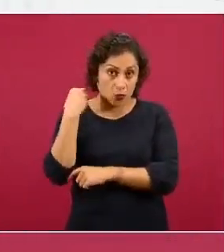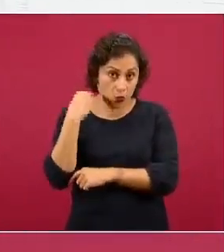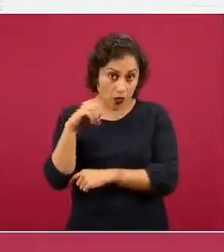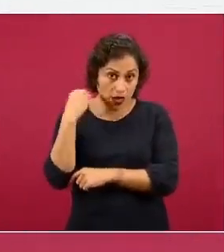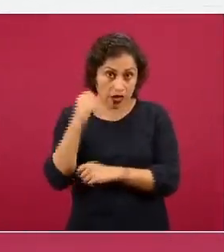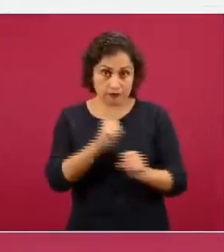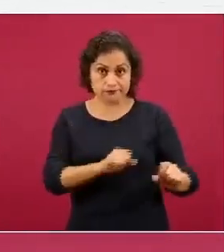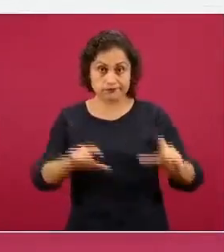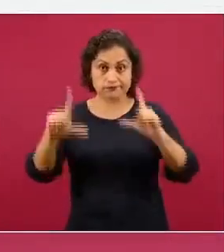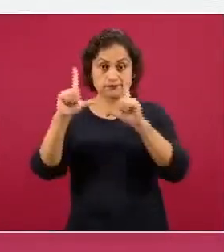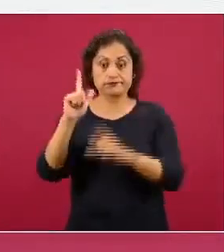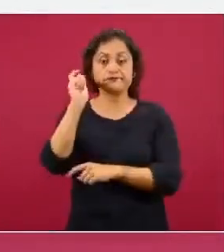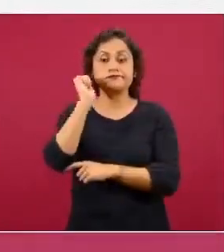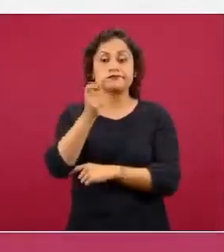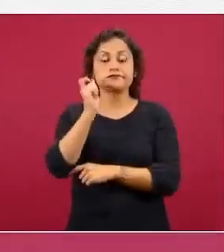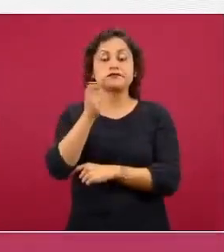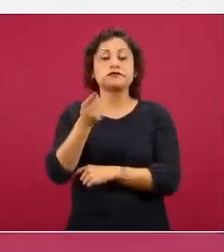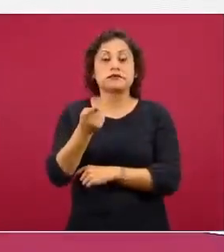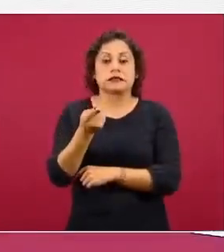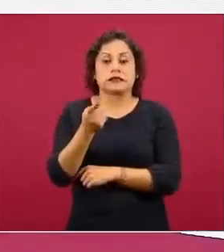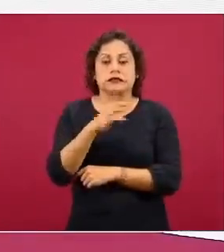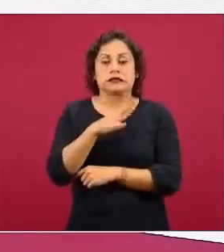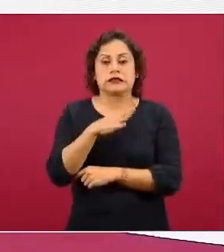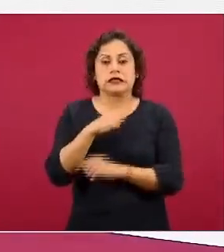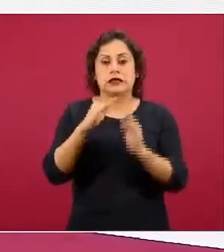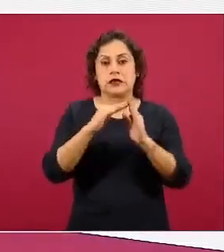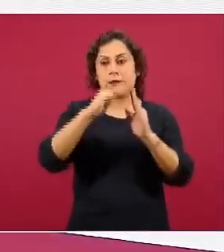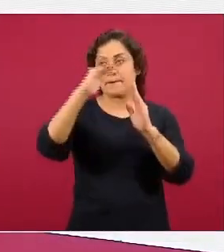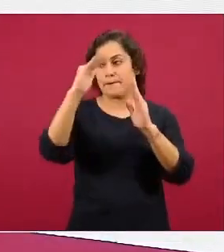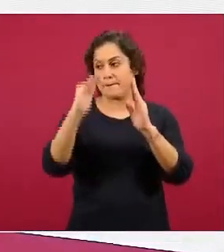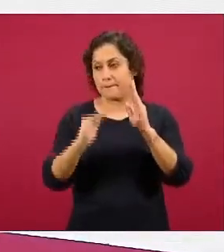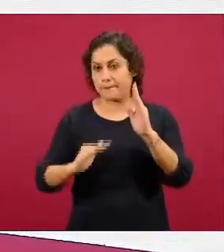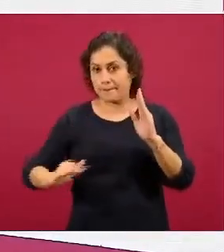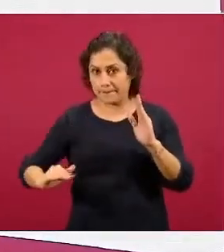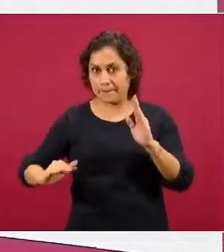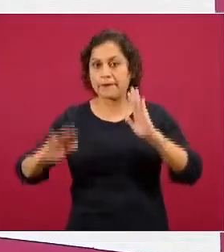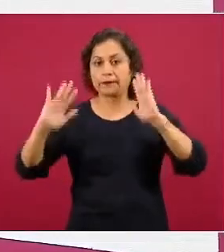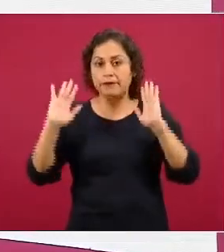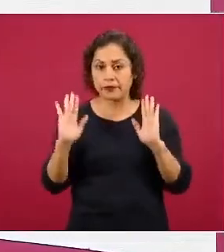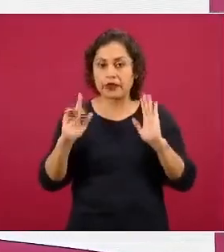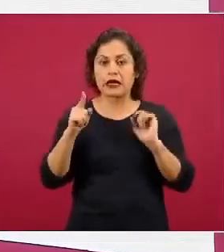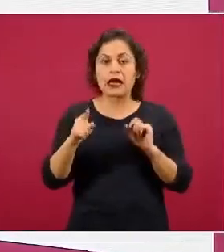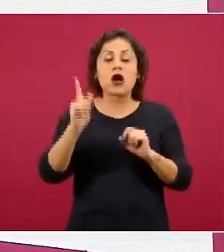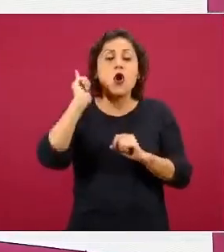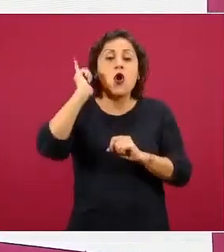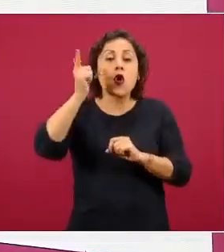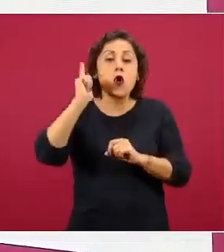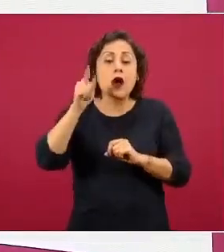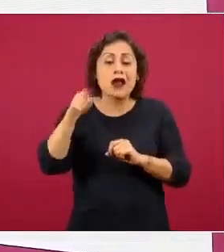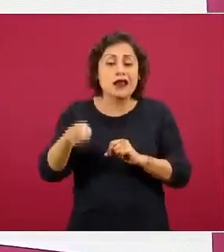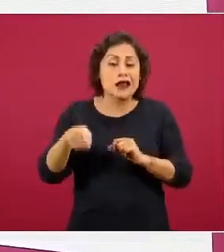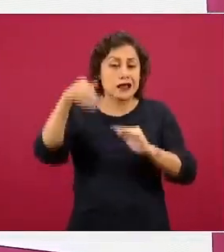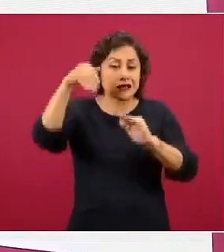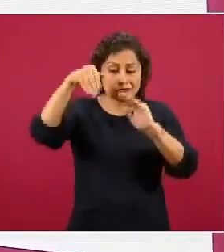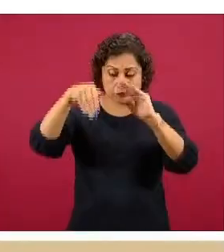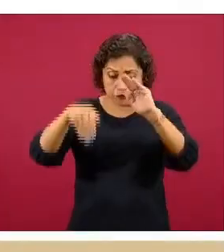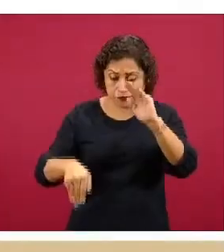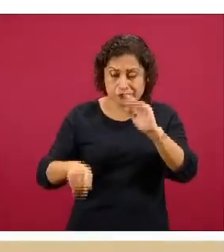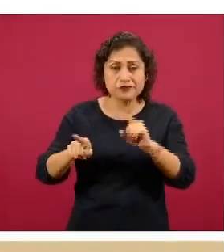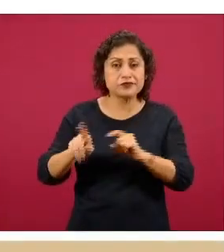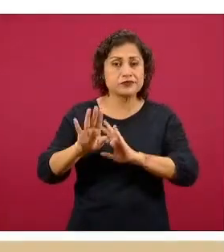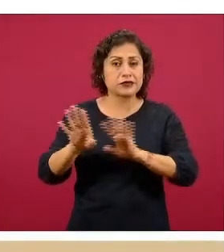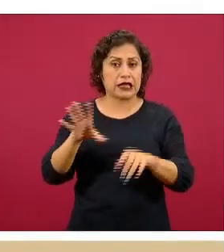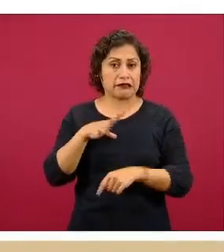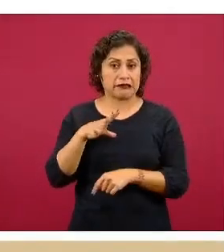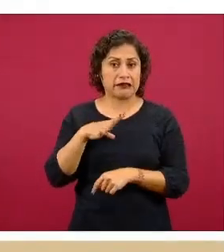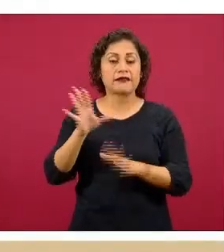tenemos un descenso muy importante, continuo, que tal vez llega un momento en el que ya está muy por debajo de lo esperado, y esto